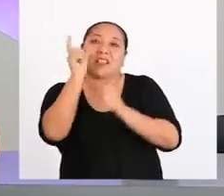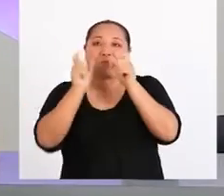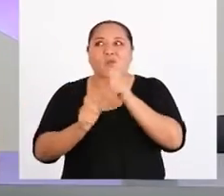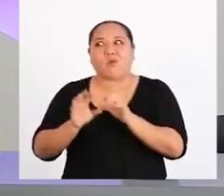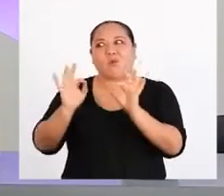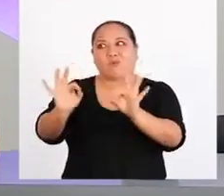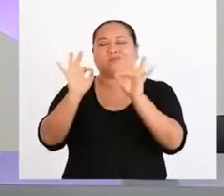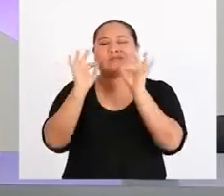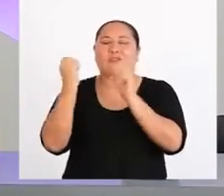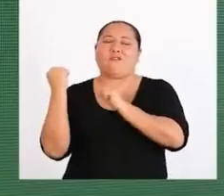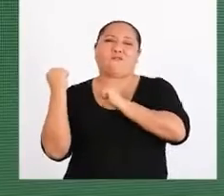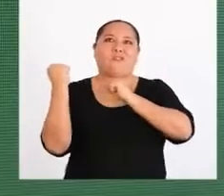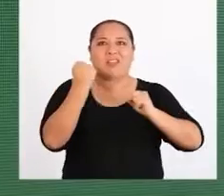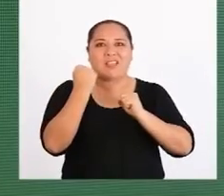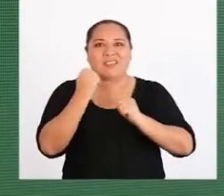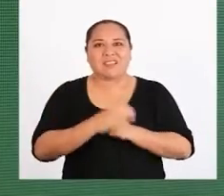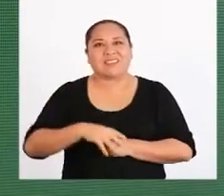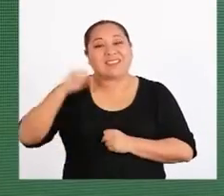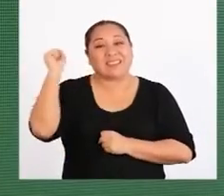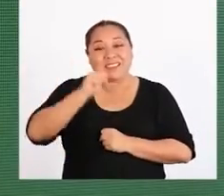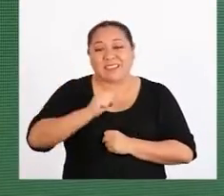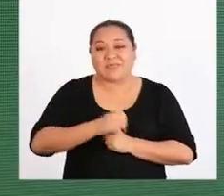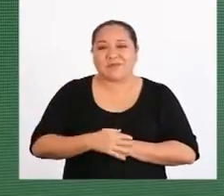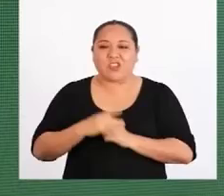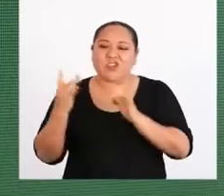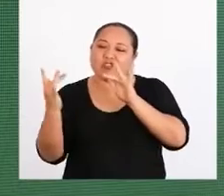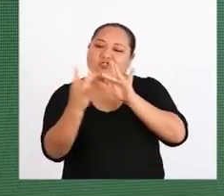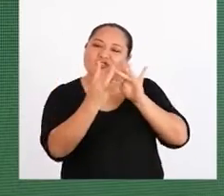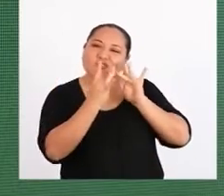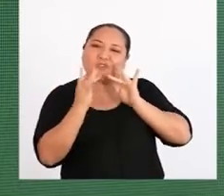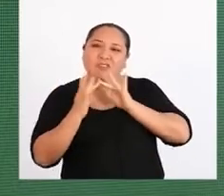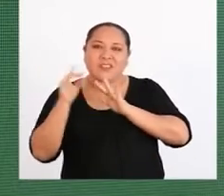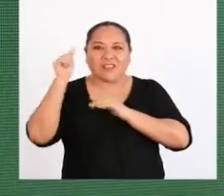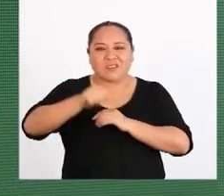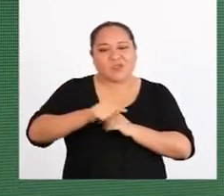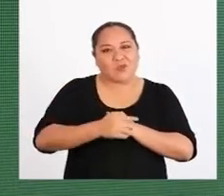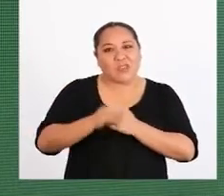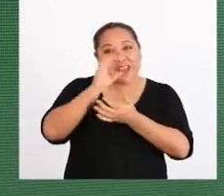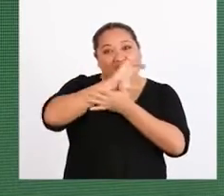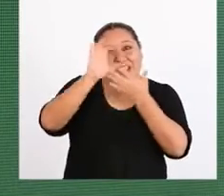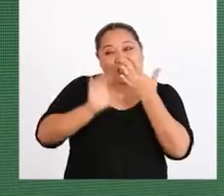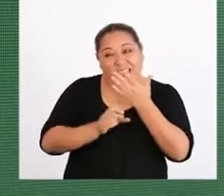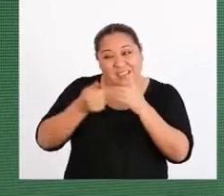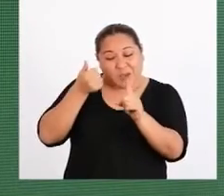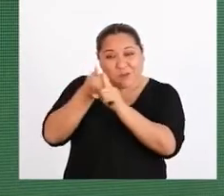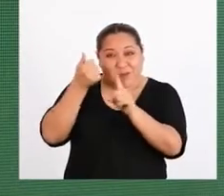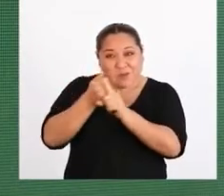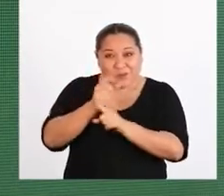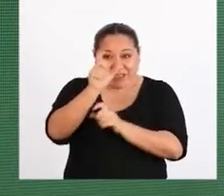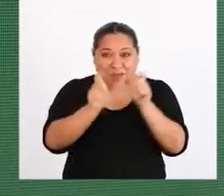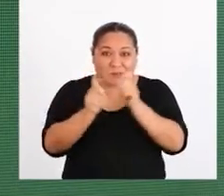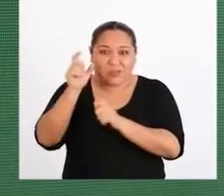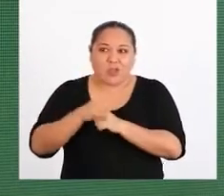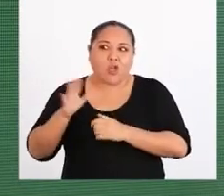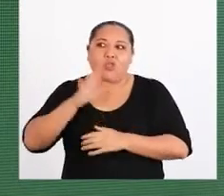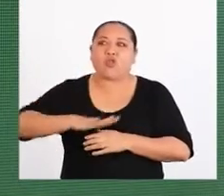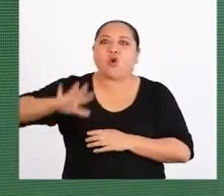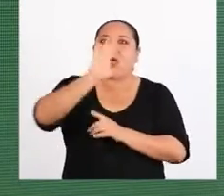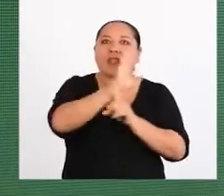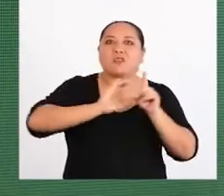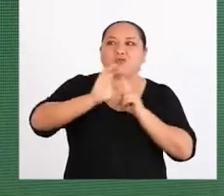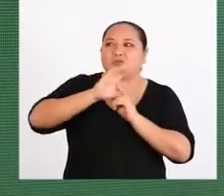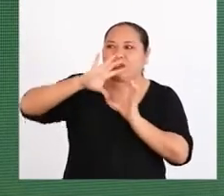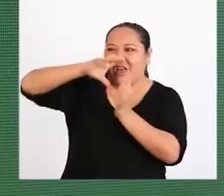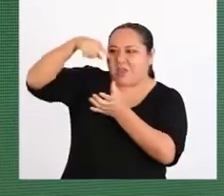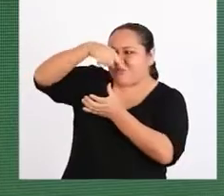una herramienta poderosa. Sin duda, nos conecta. Es un rasgo que nos caracteriza como especie y todas las culturas de